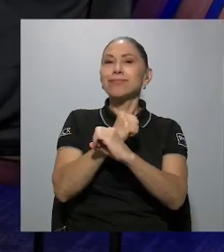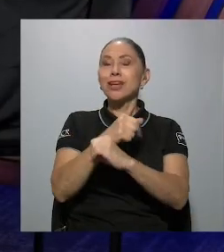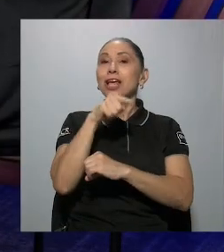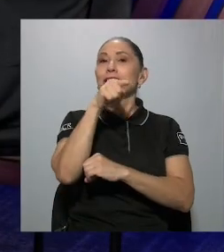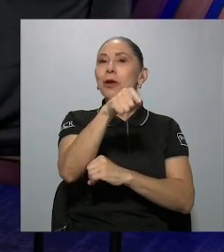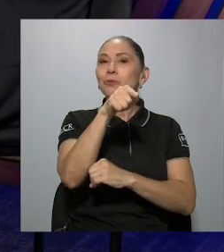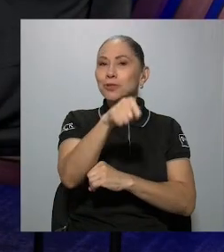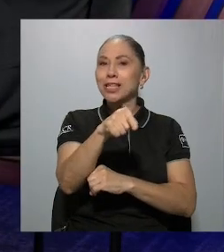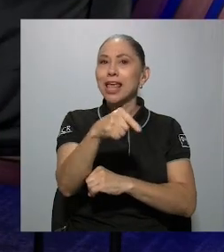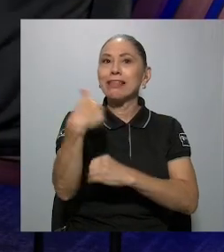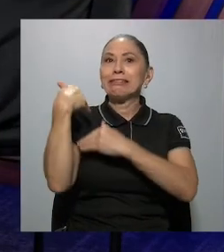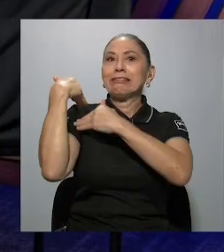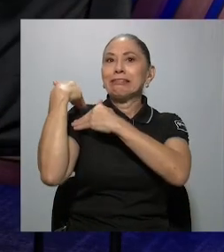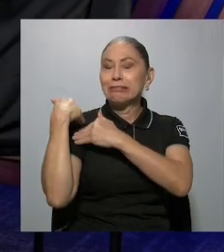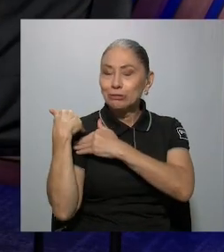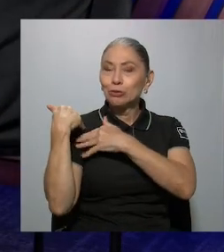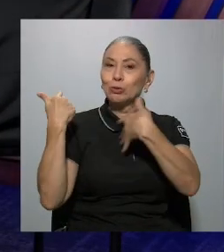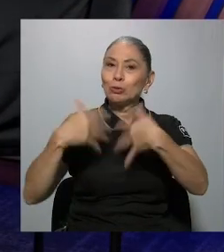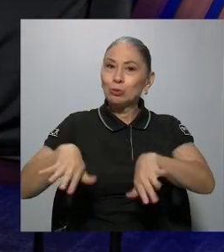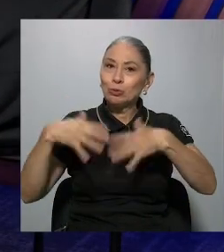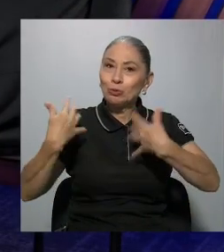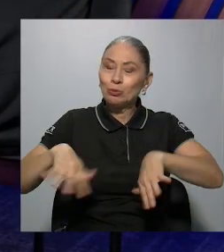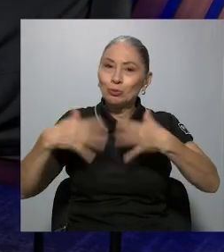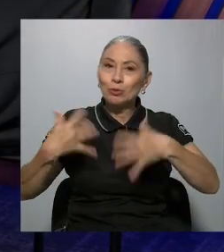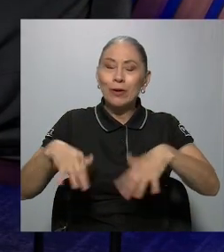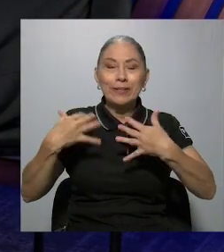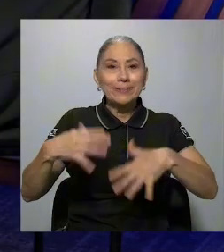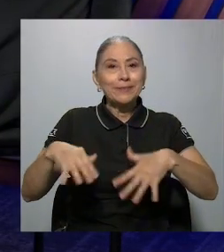echado al hombro un enorme